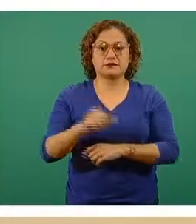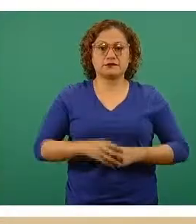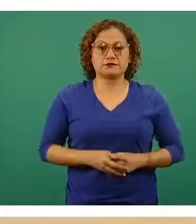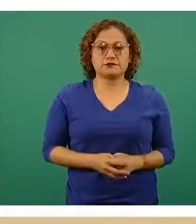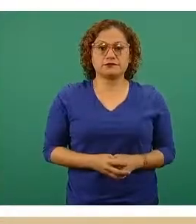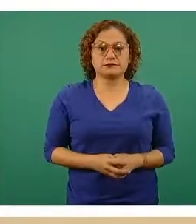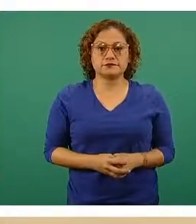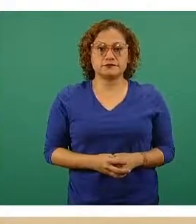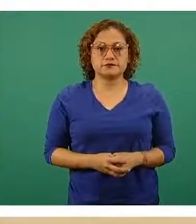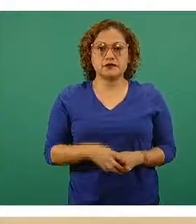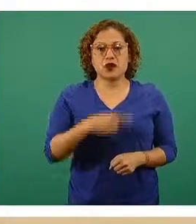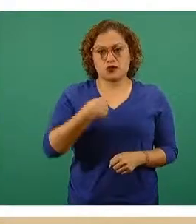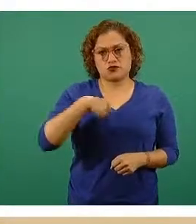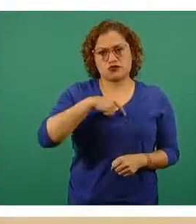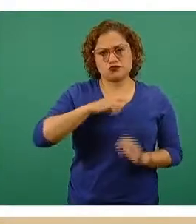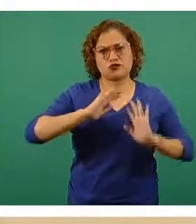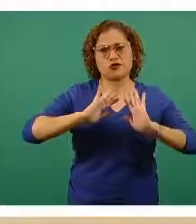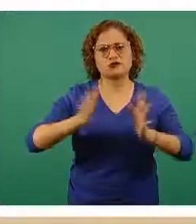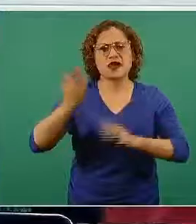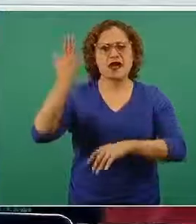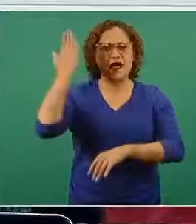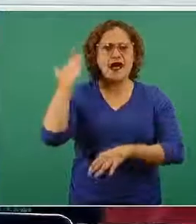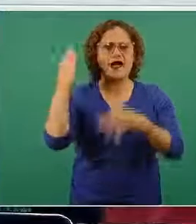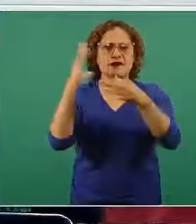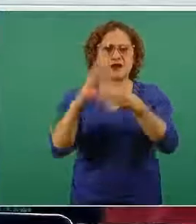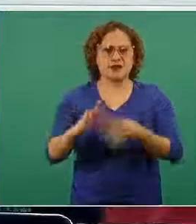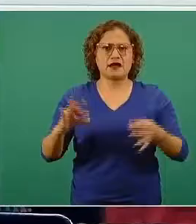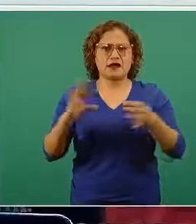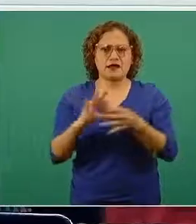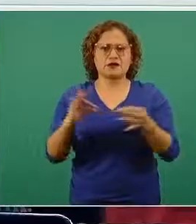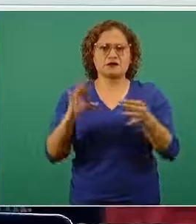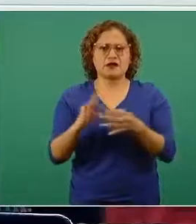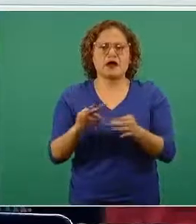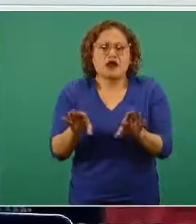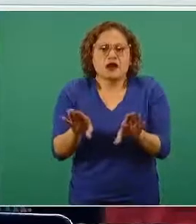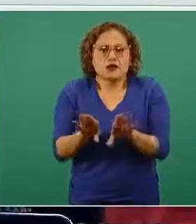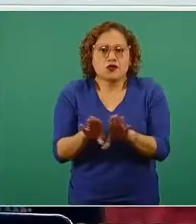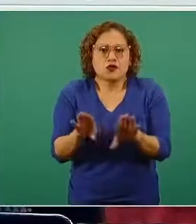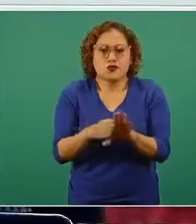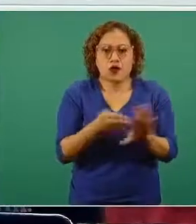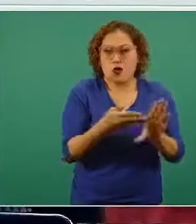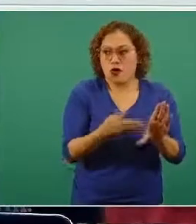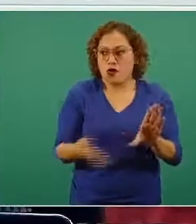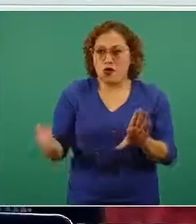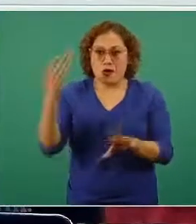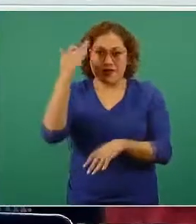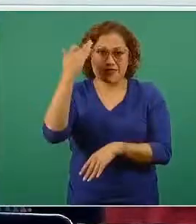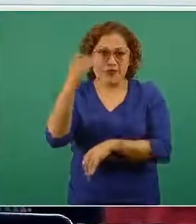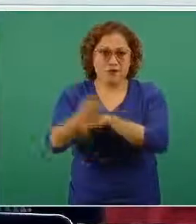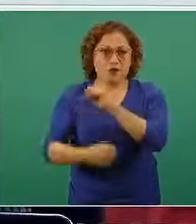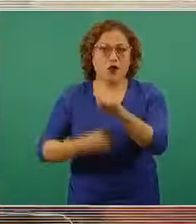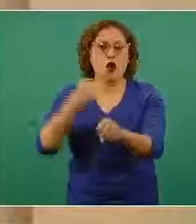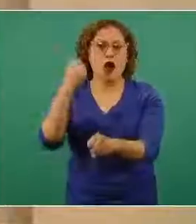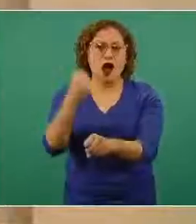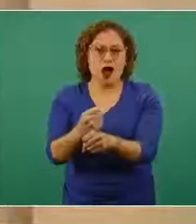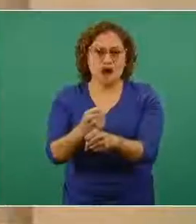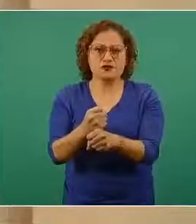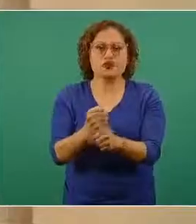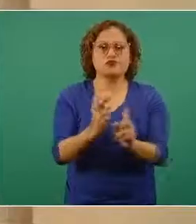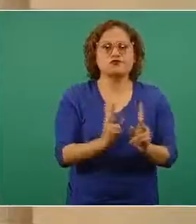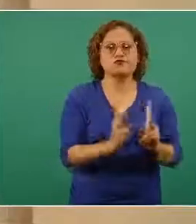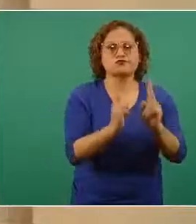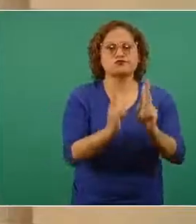Les hemos comentado que los años desde el punto de vista epidemiológico se dividen en semanas epidemiológicas, donde el año 2020